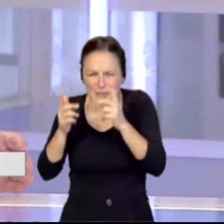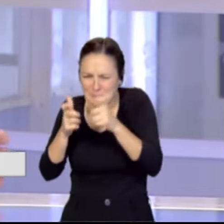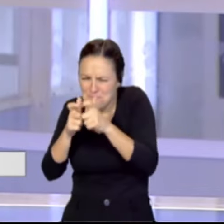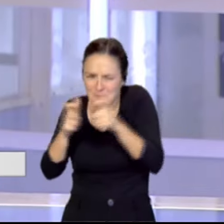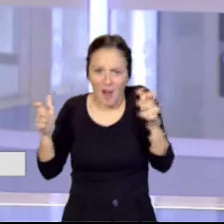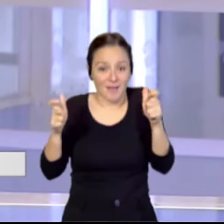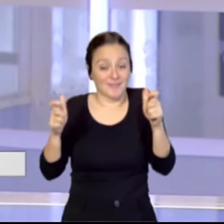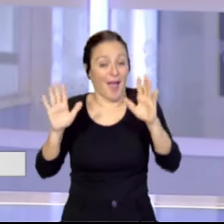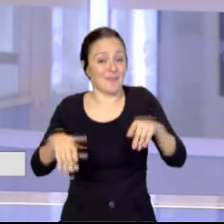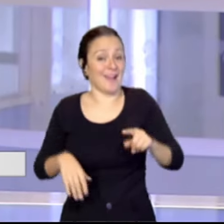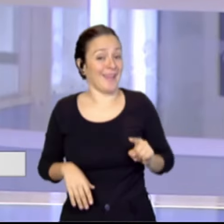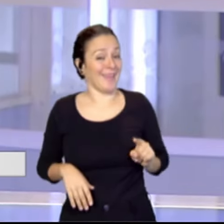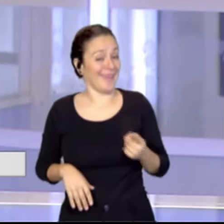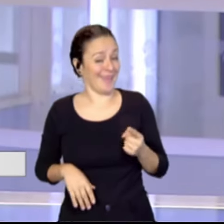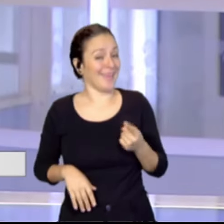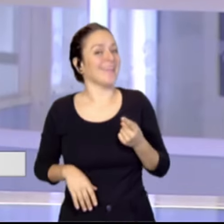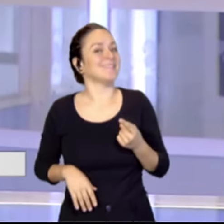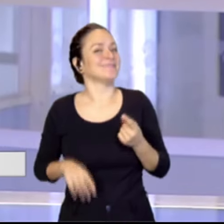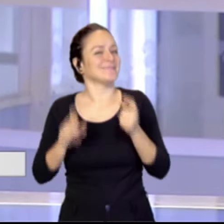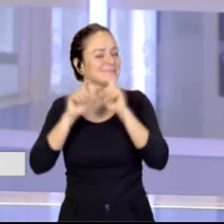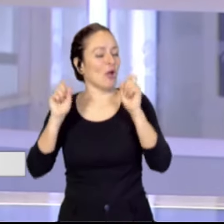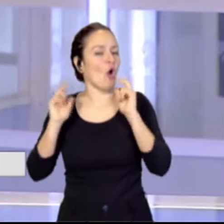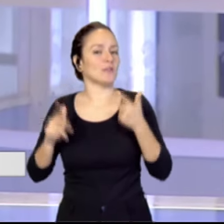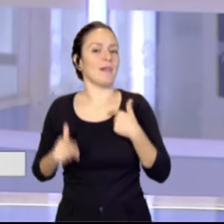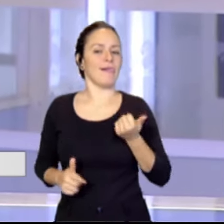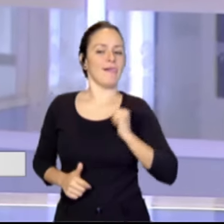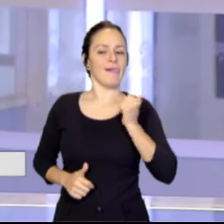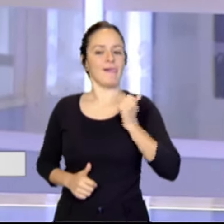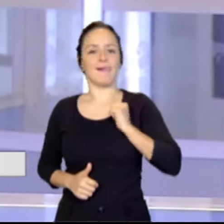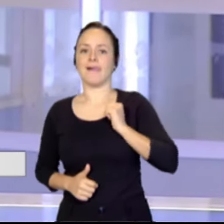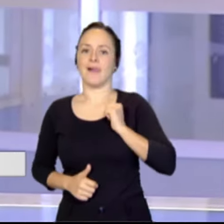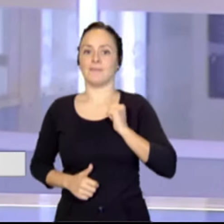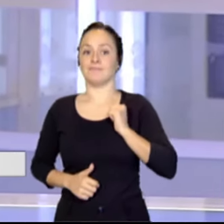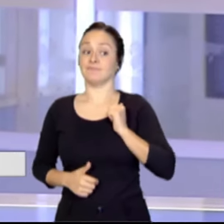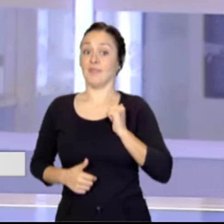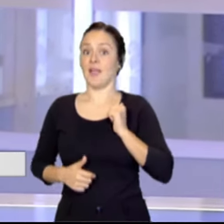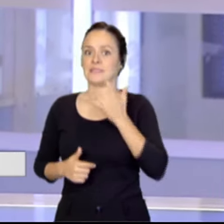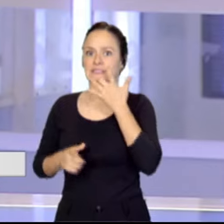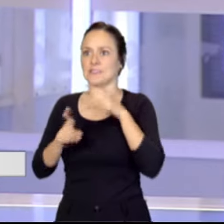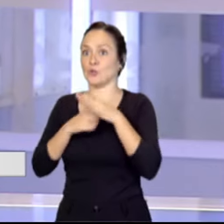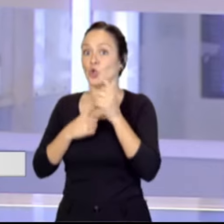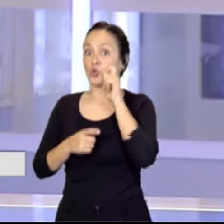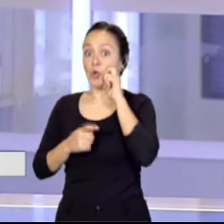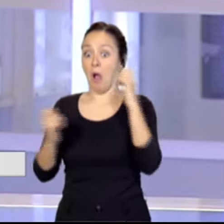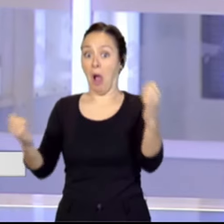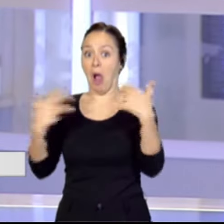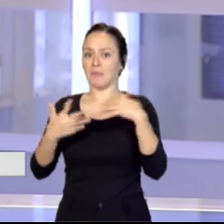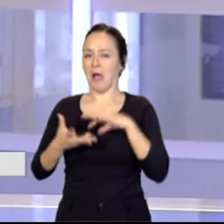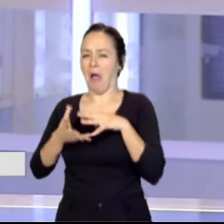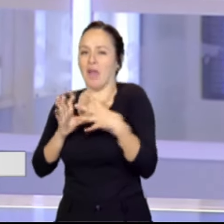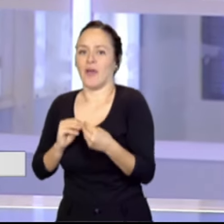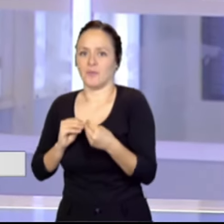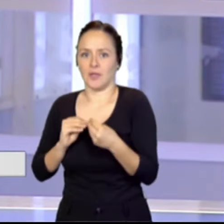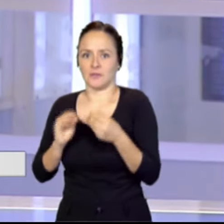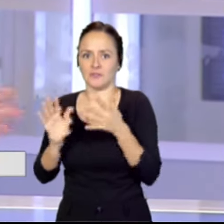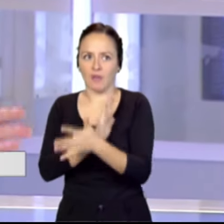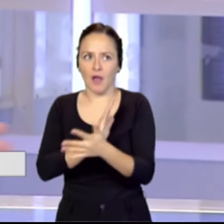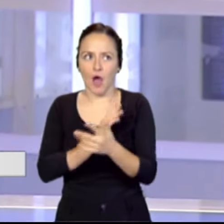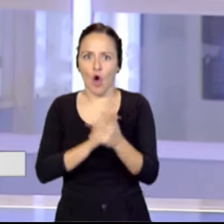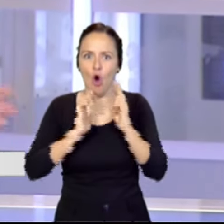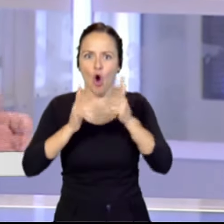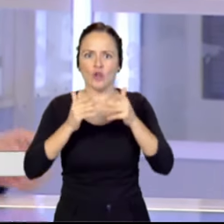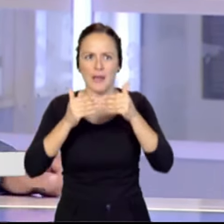picaresca de la industria eh coge y se amolda a lo que lo que ocurre Y en vez de crear hoteles lo que hace es que